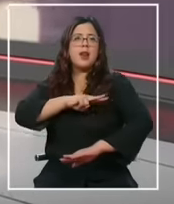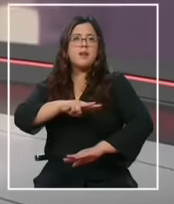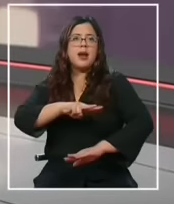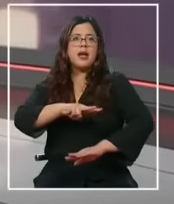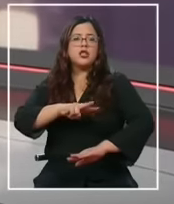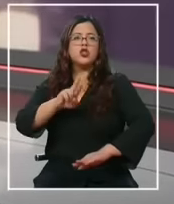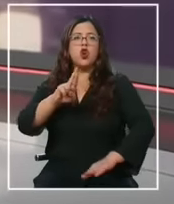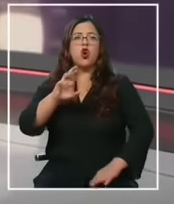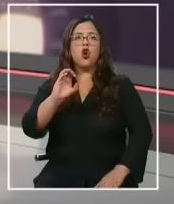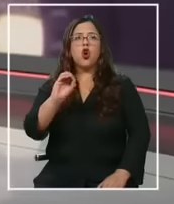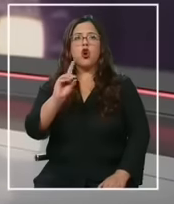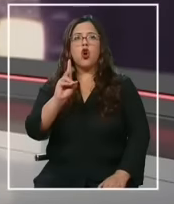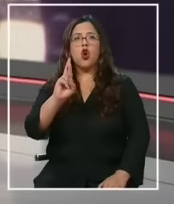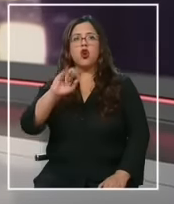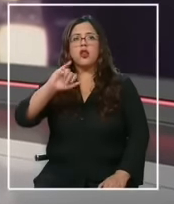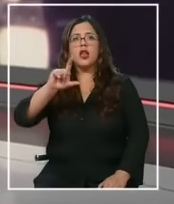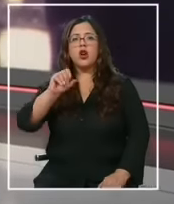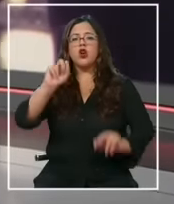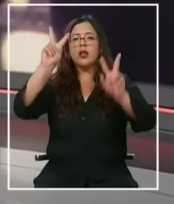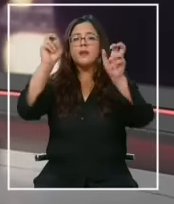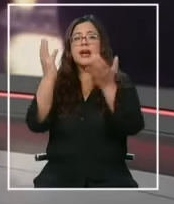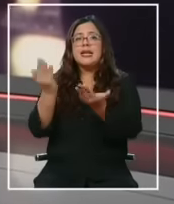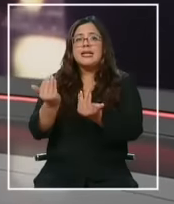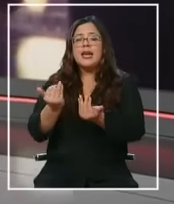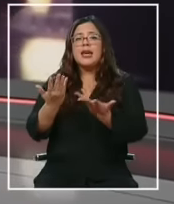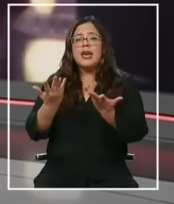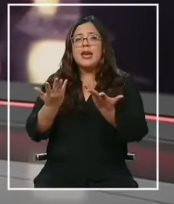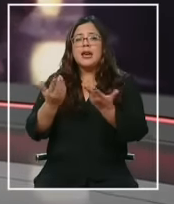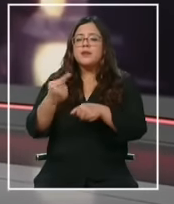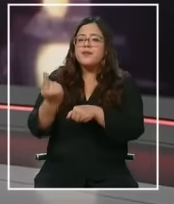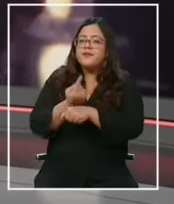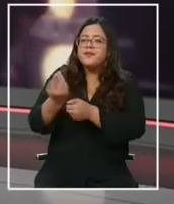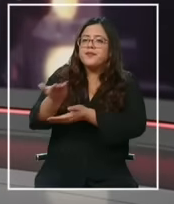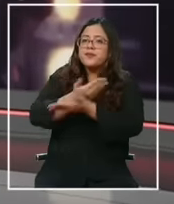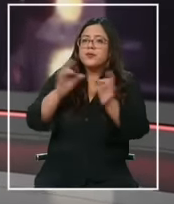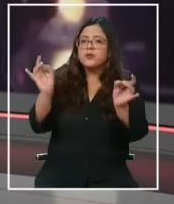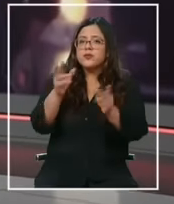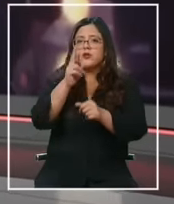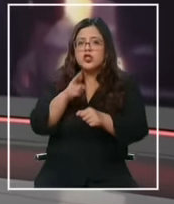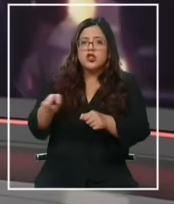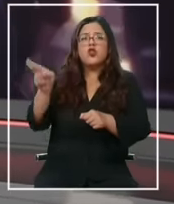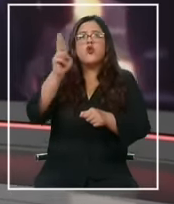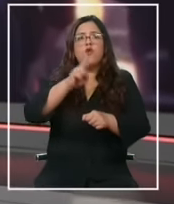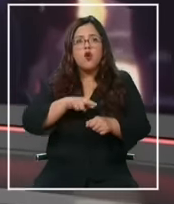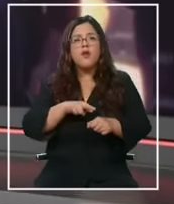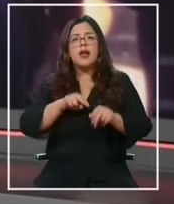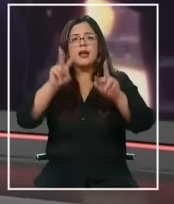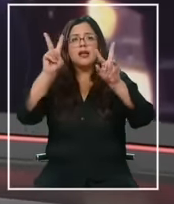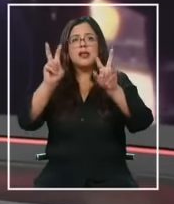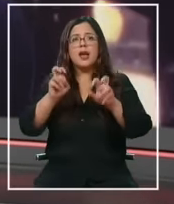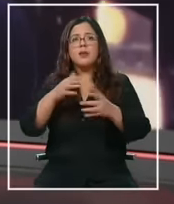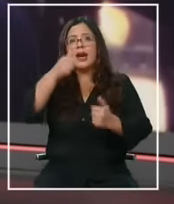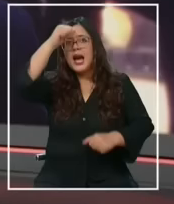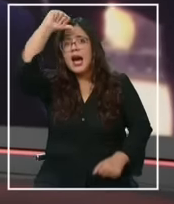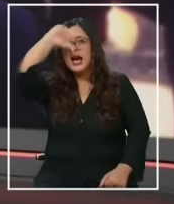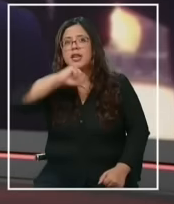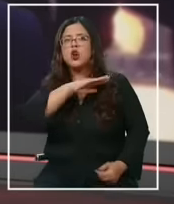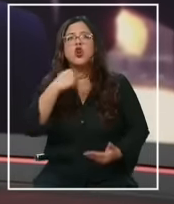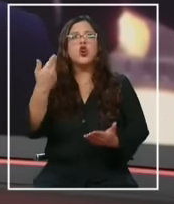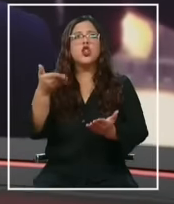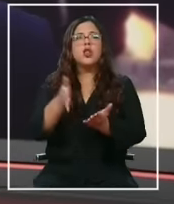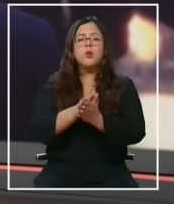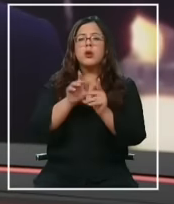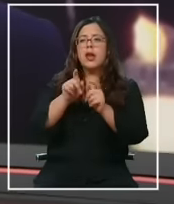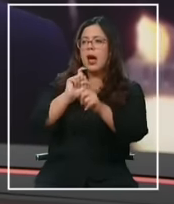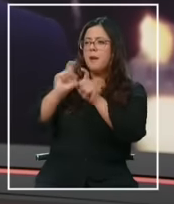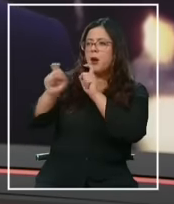de la región de Valparaíso, Rodrigo Mundaca, apuntando a la necesidad de debatir la reposición de la pena de muerte en nuestro país. Las críticas arreciaron.